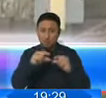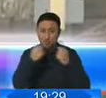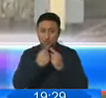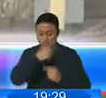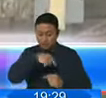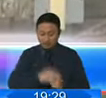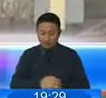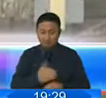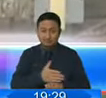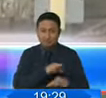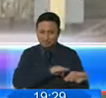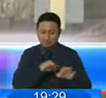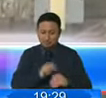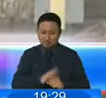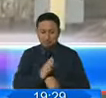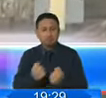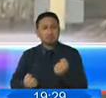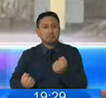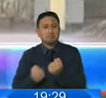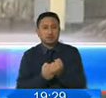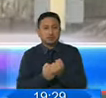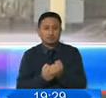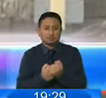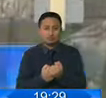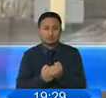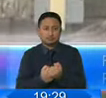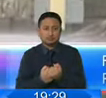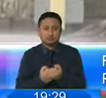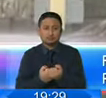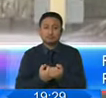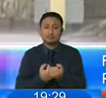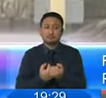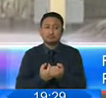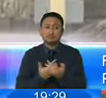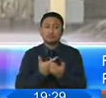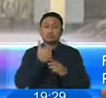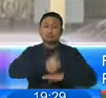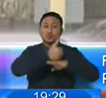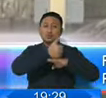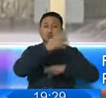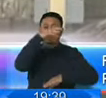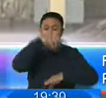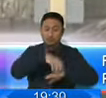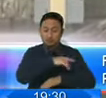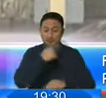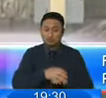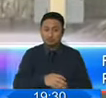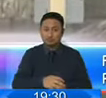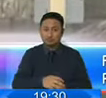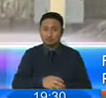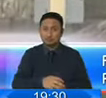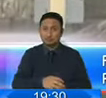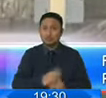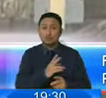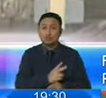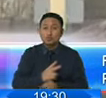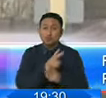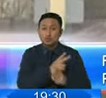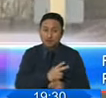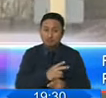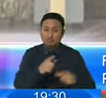he dicho, colaborar con las entidades del Estado, en este caso el ARCON, para proteger